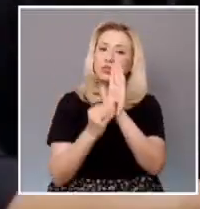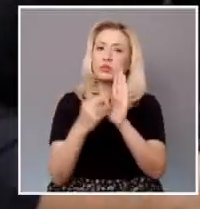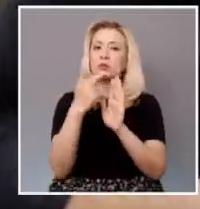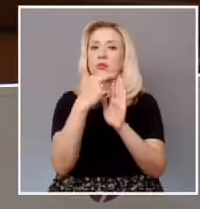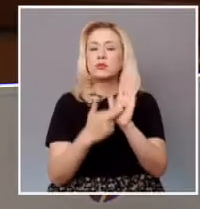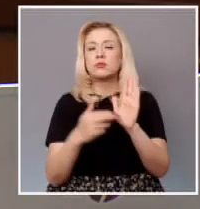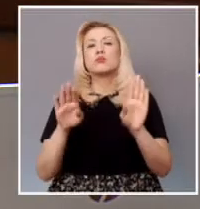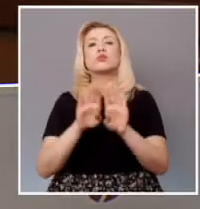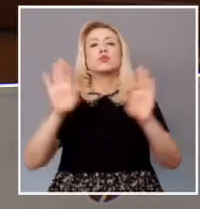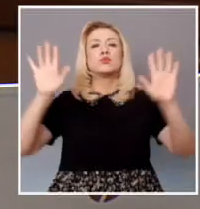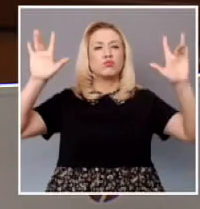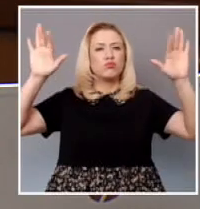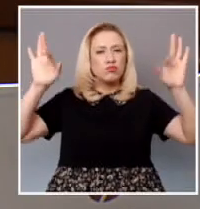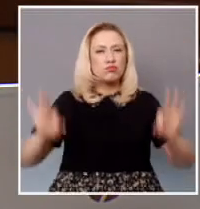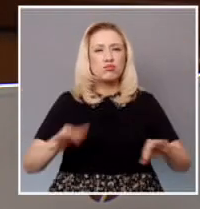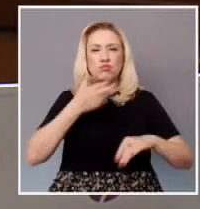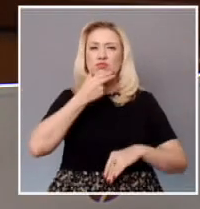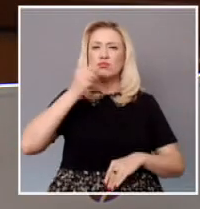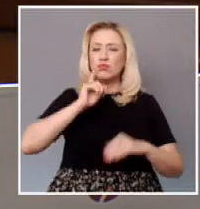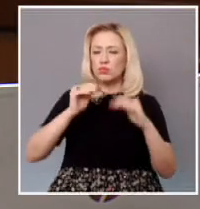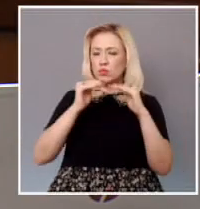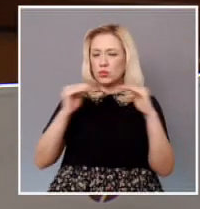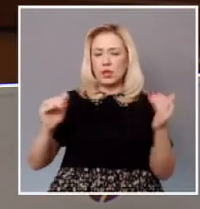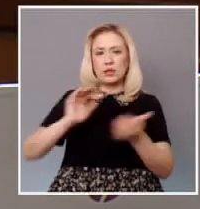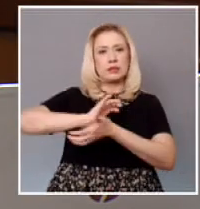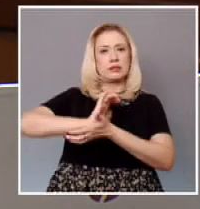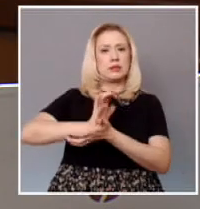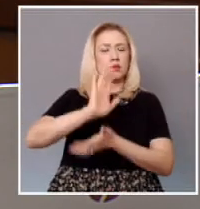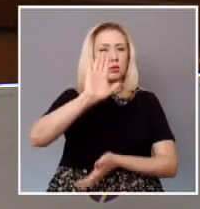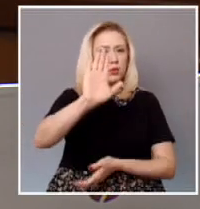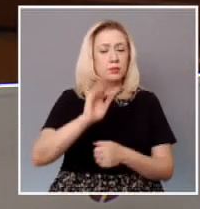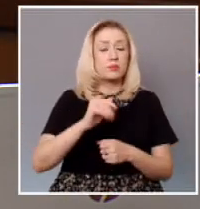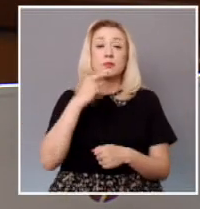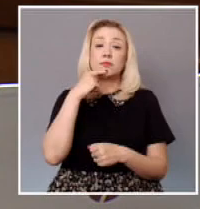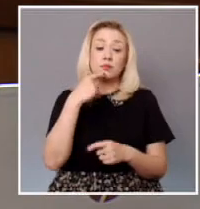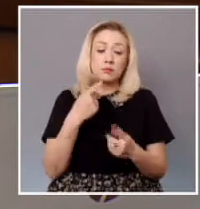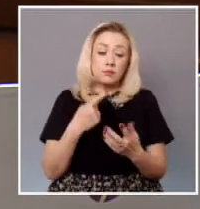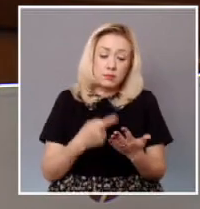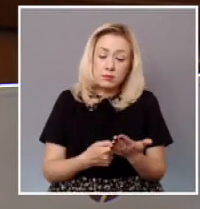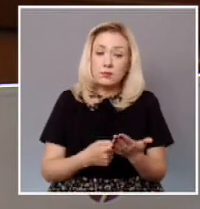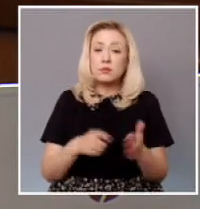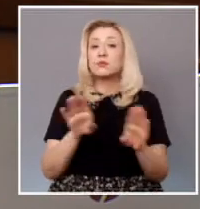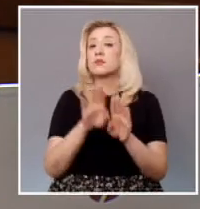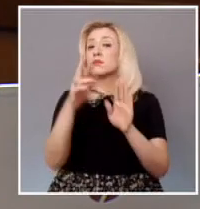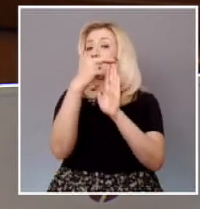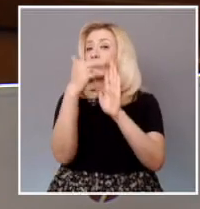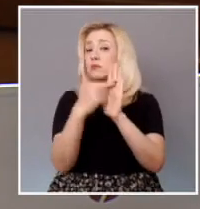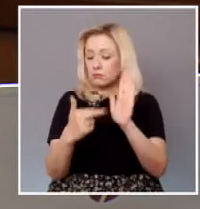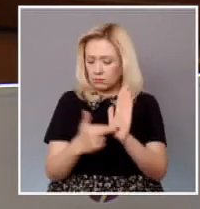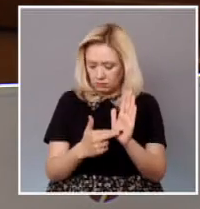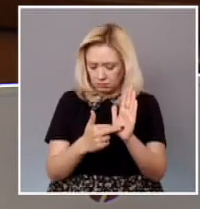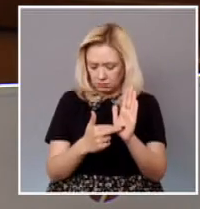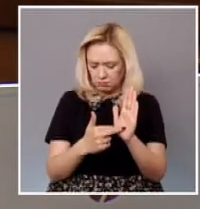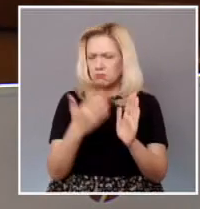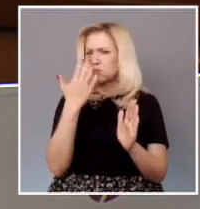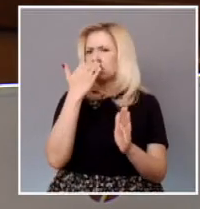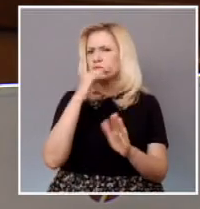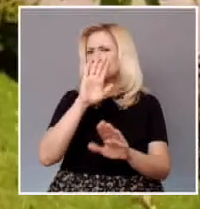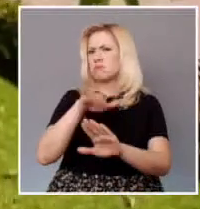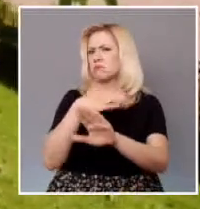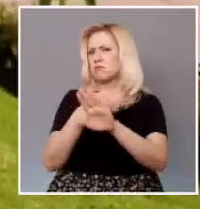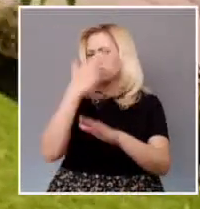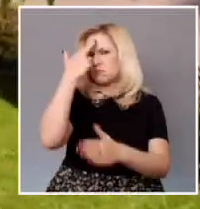discriminación. El establecimiento de un plazo específico para la emisión de los lineamientos no afecta la autonomía del organismo